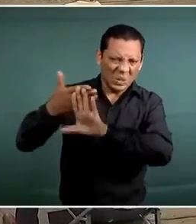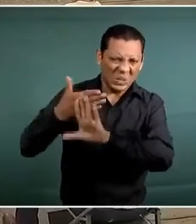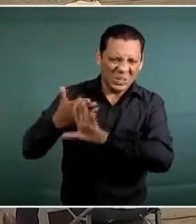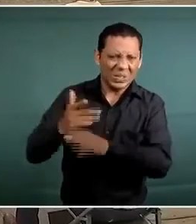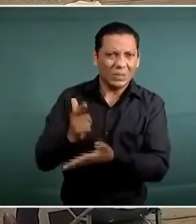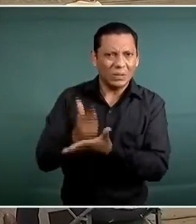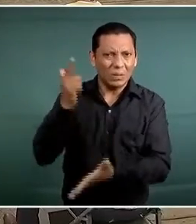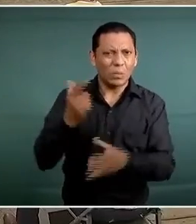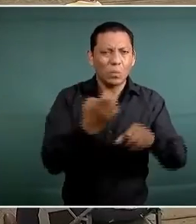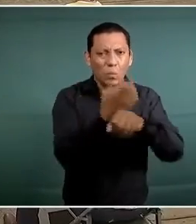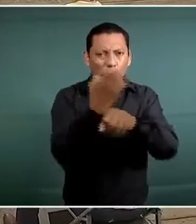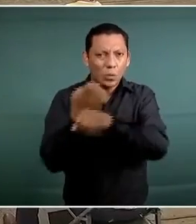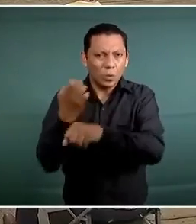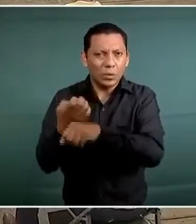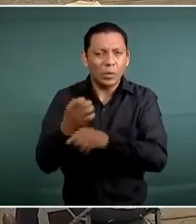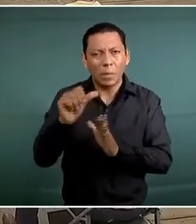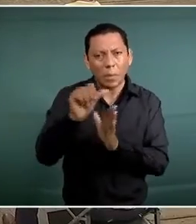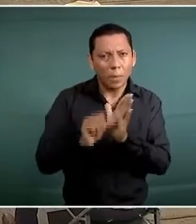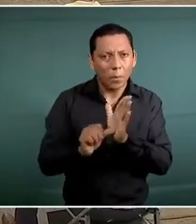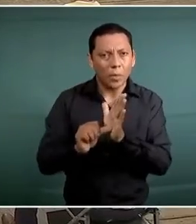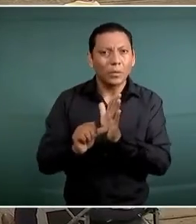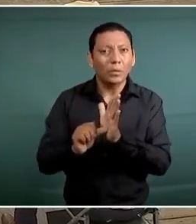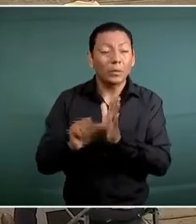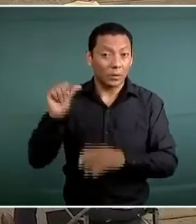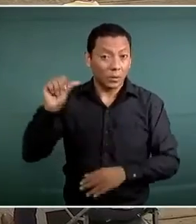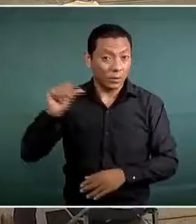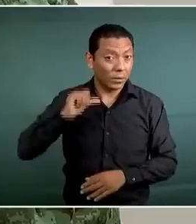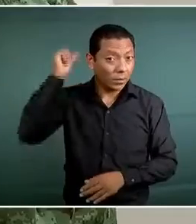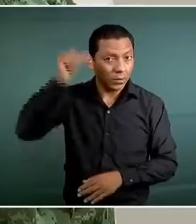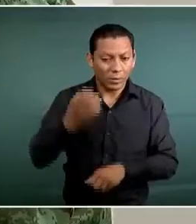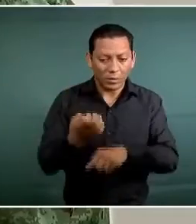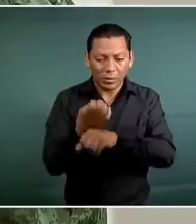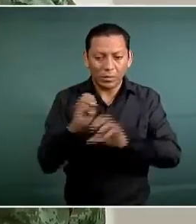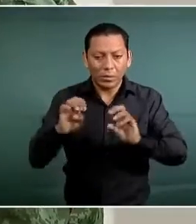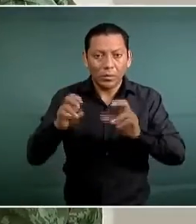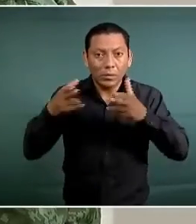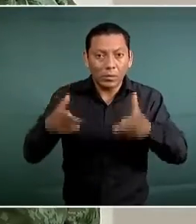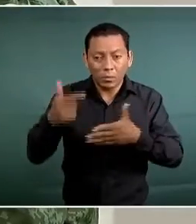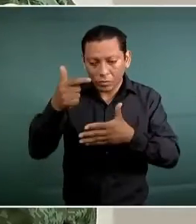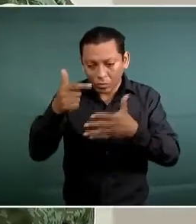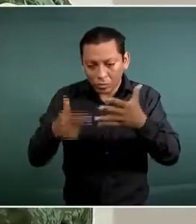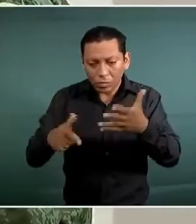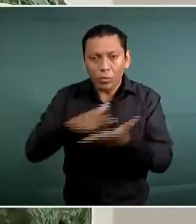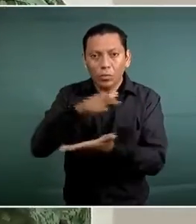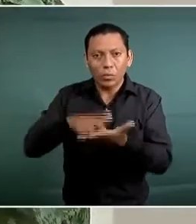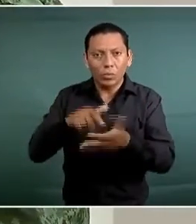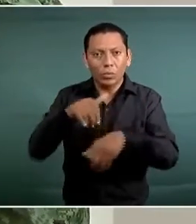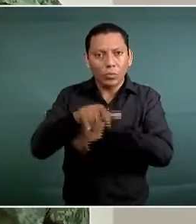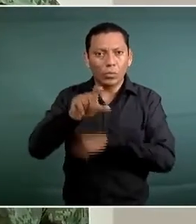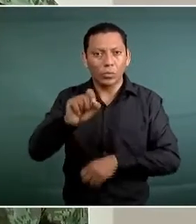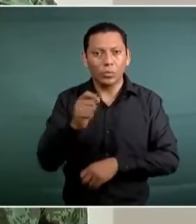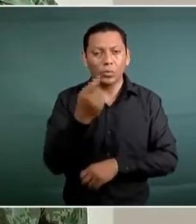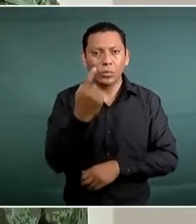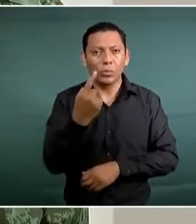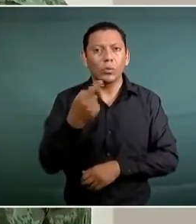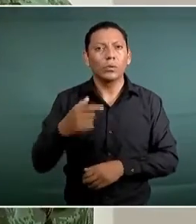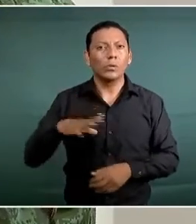entidad federativa, en el mes de abril, ocupa el estado, el lugar número 21, con